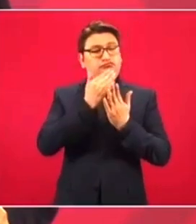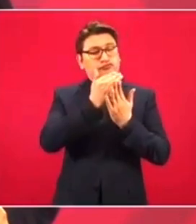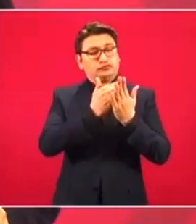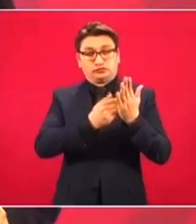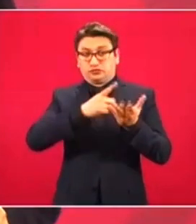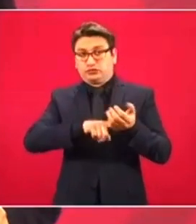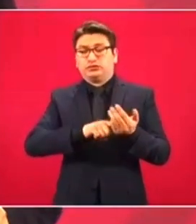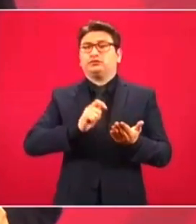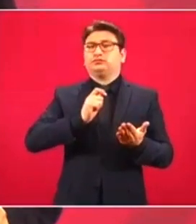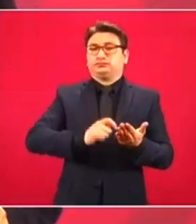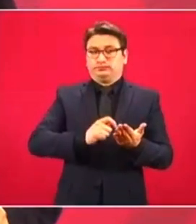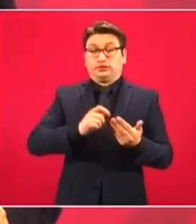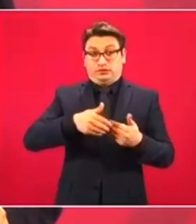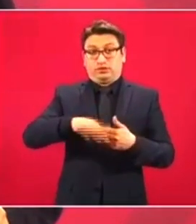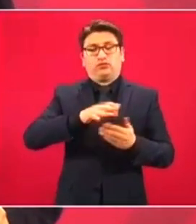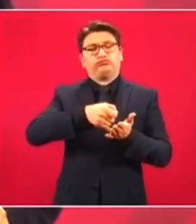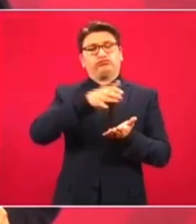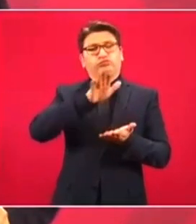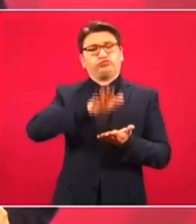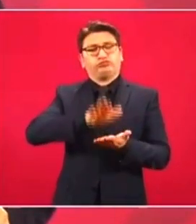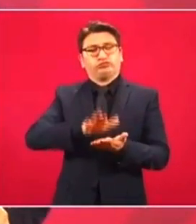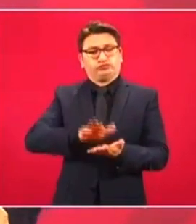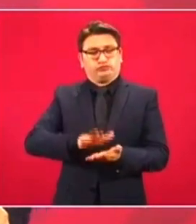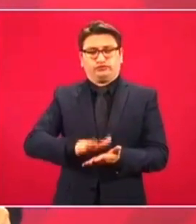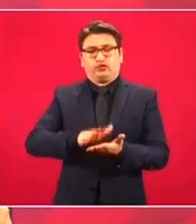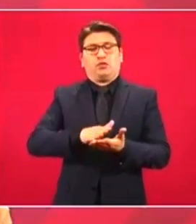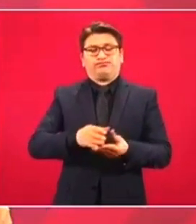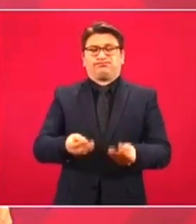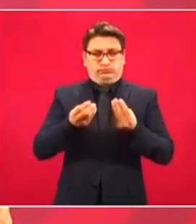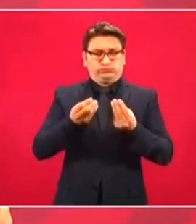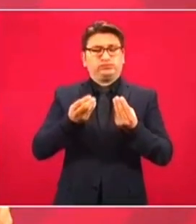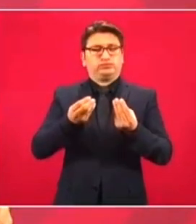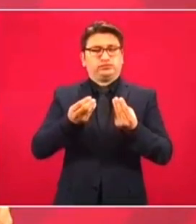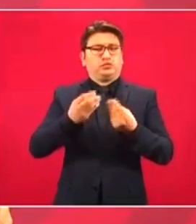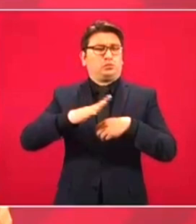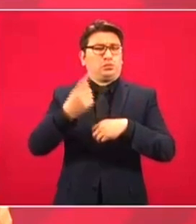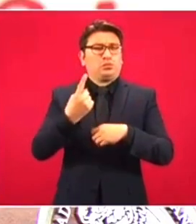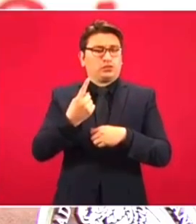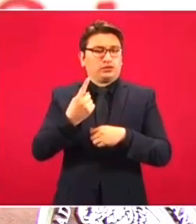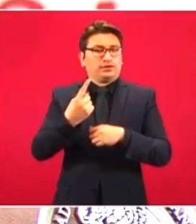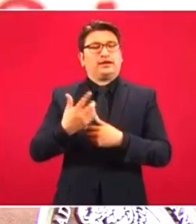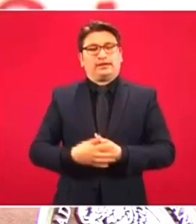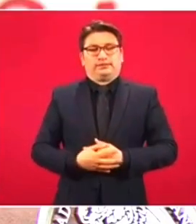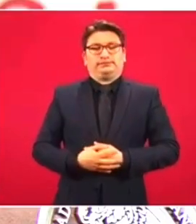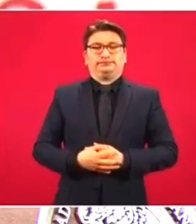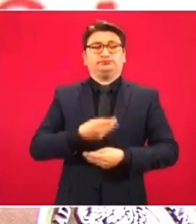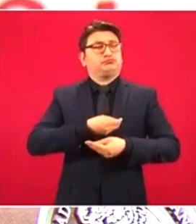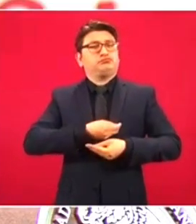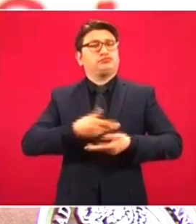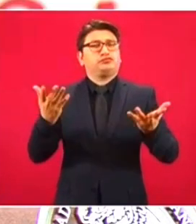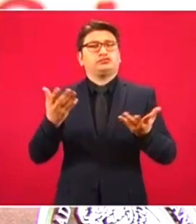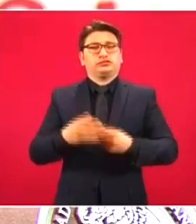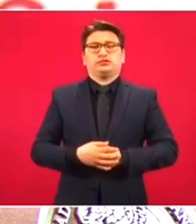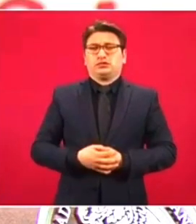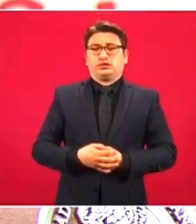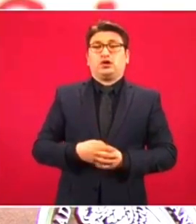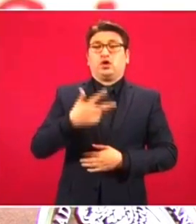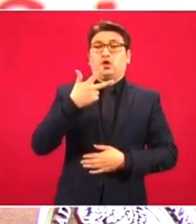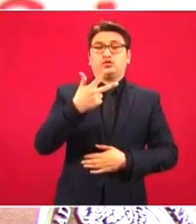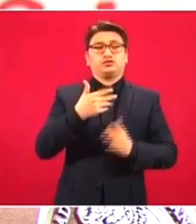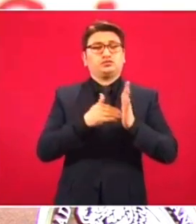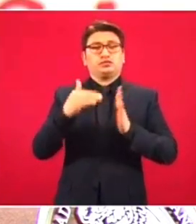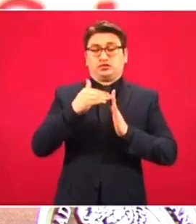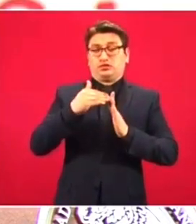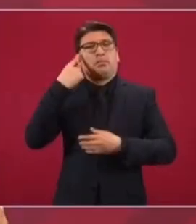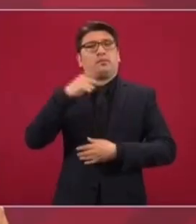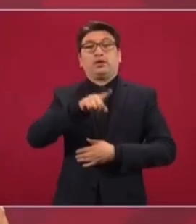Este documento, adelanto, se va a imprimir una cantidad considerable porque se le va a hacer llegar a 8 millones de